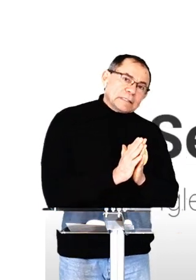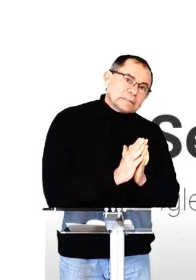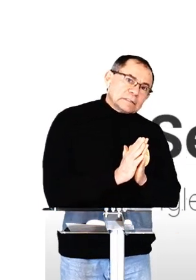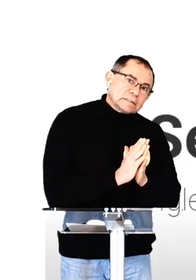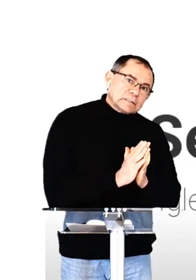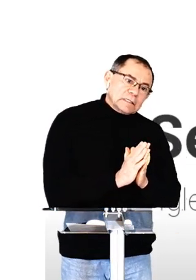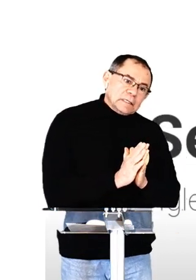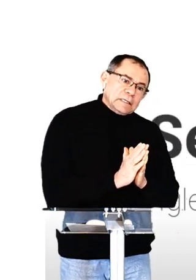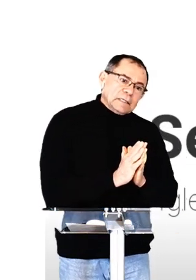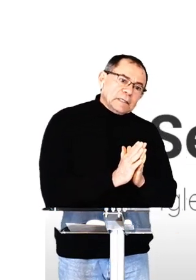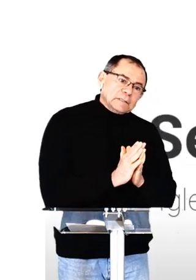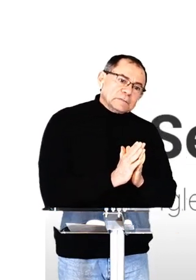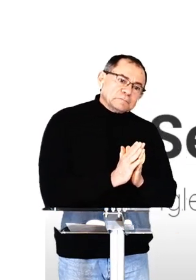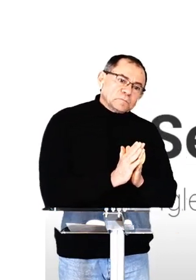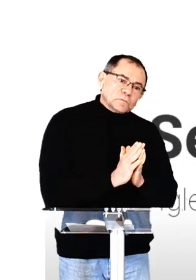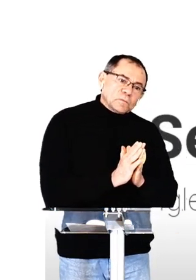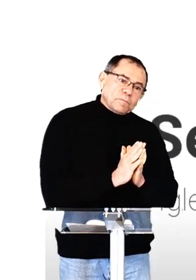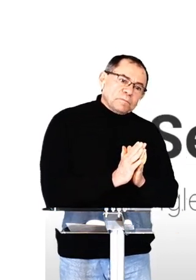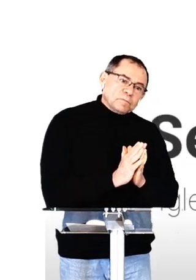Una de las